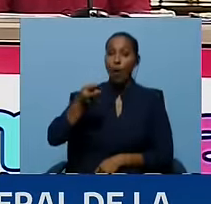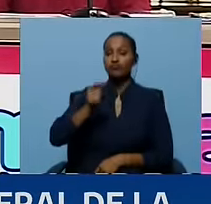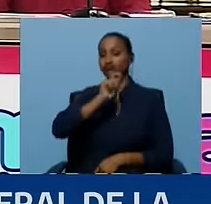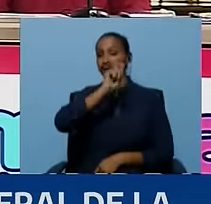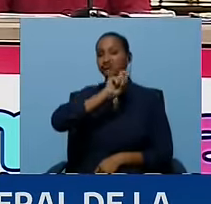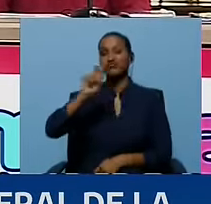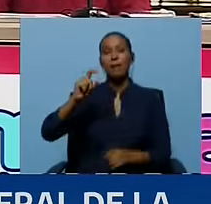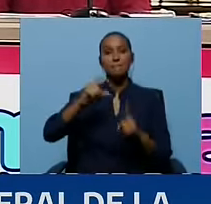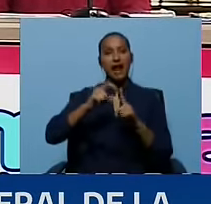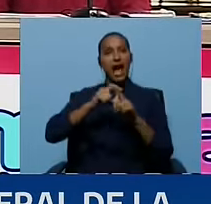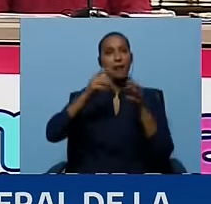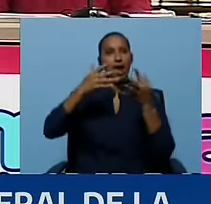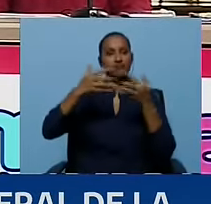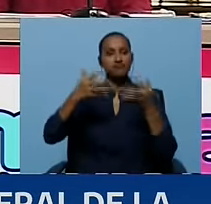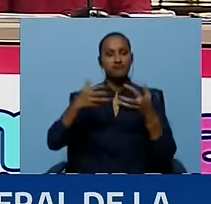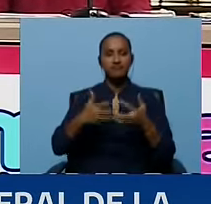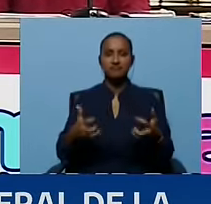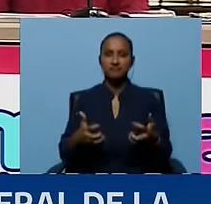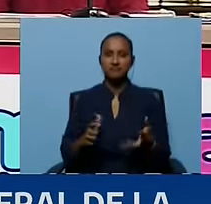Correcto.